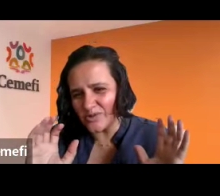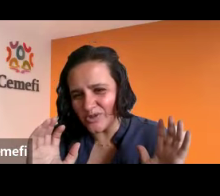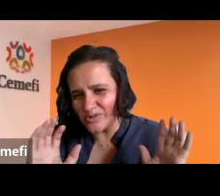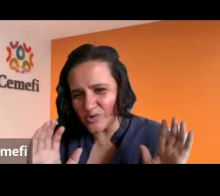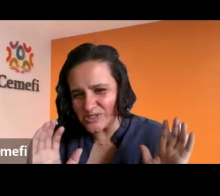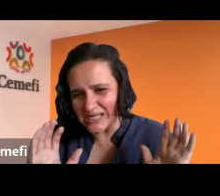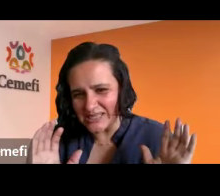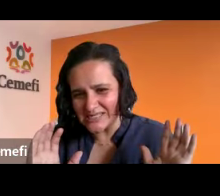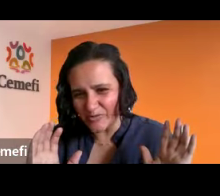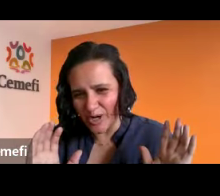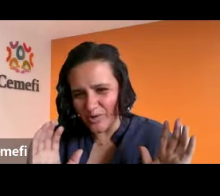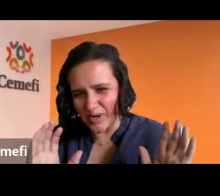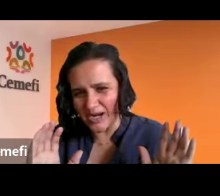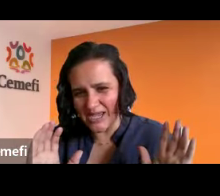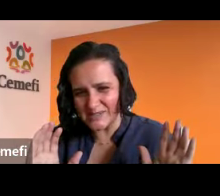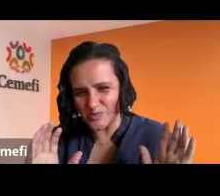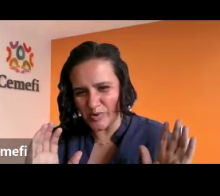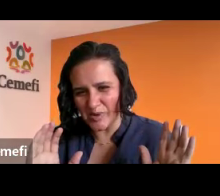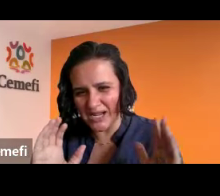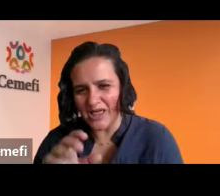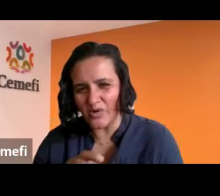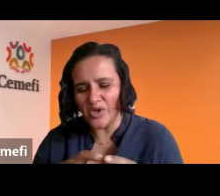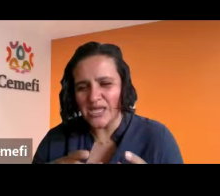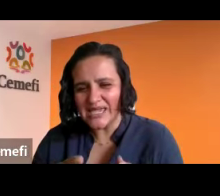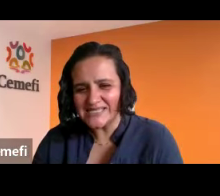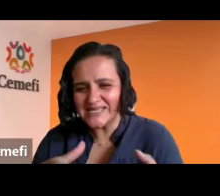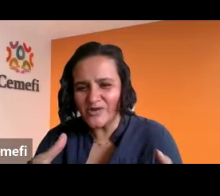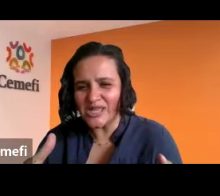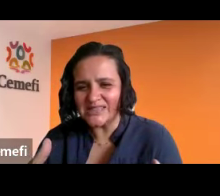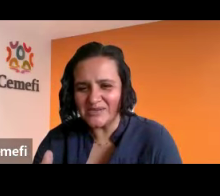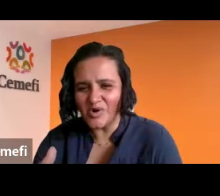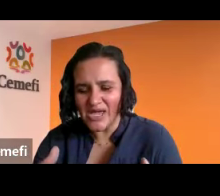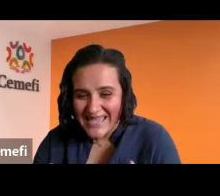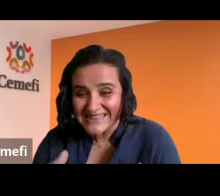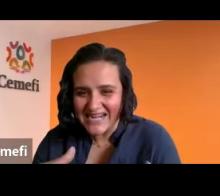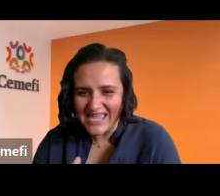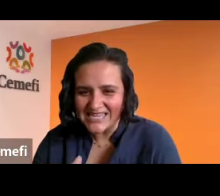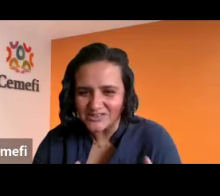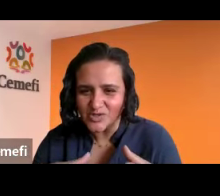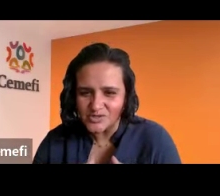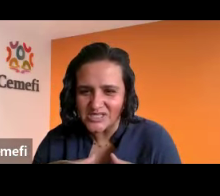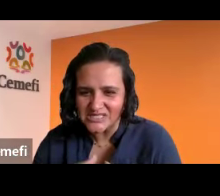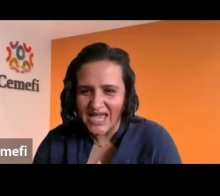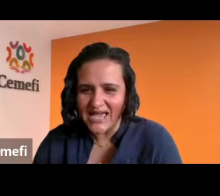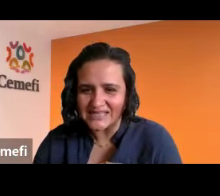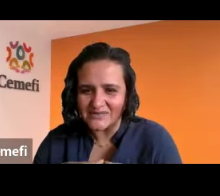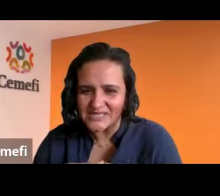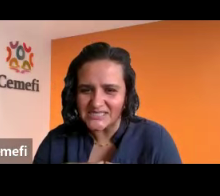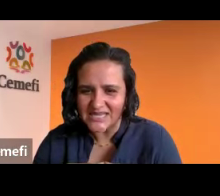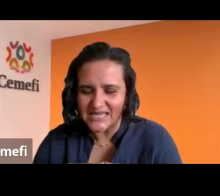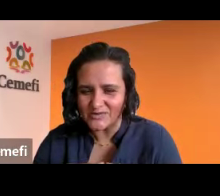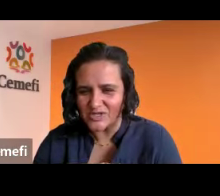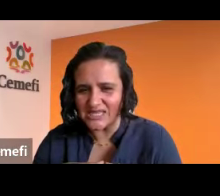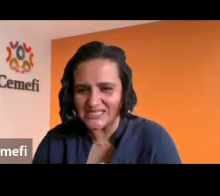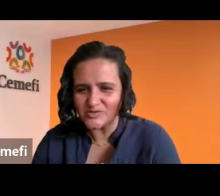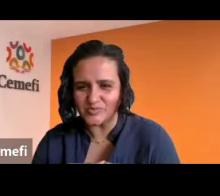del redondeo de todos los clientes que fueron a comprar a ese supermercado. Ese donativo entra entonces ya a